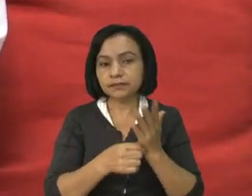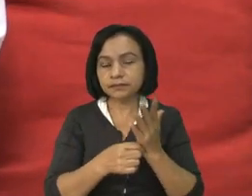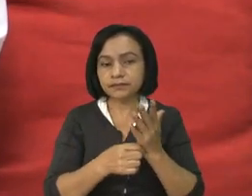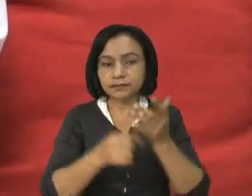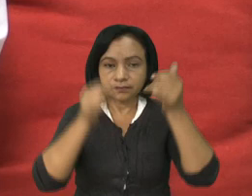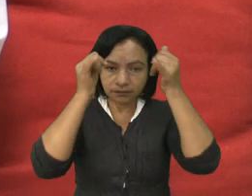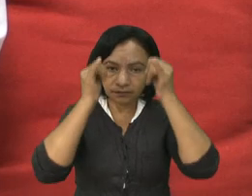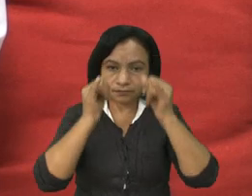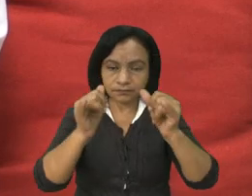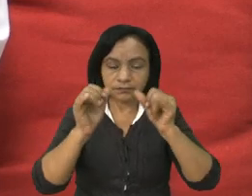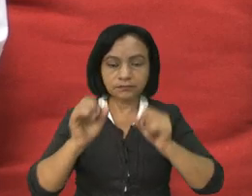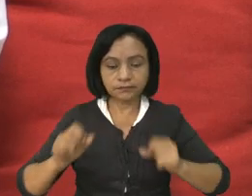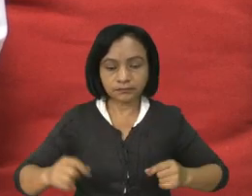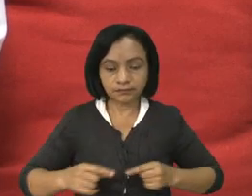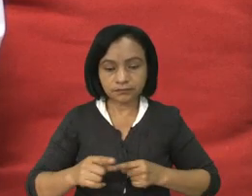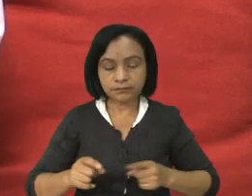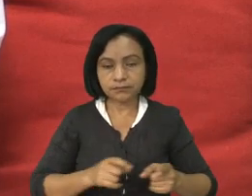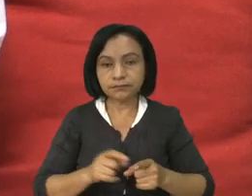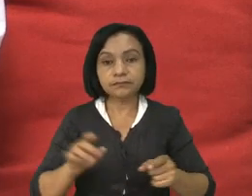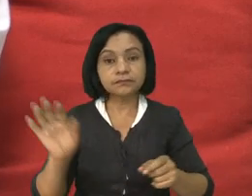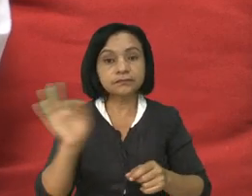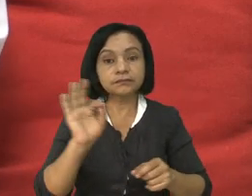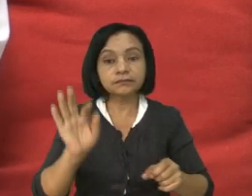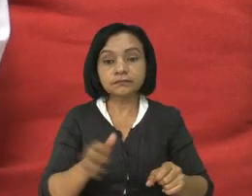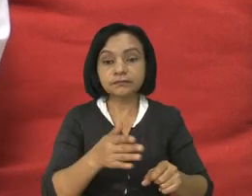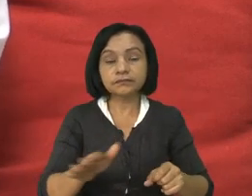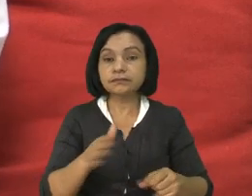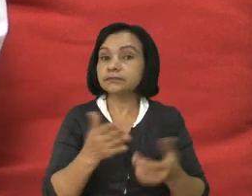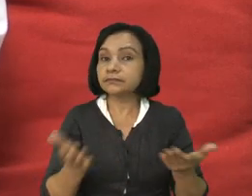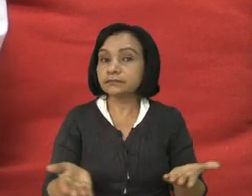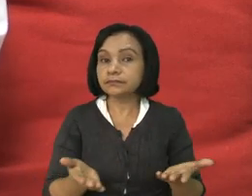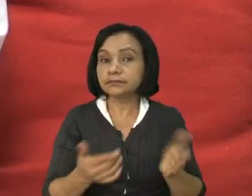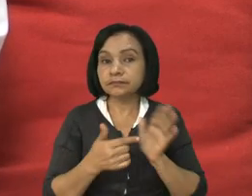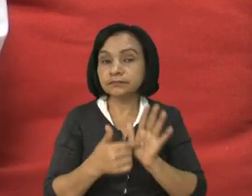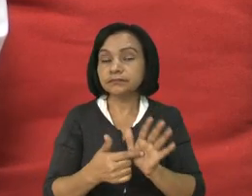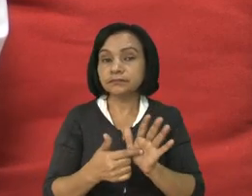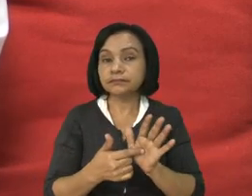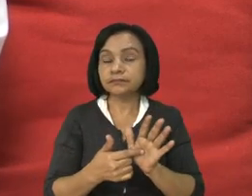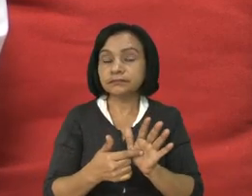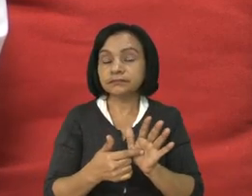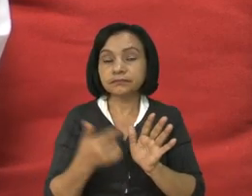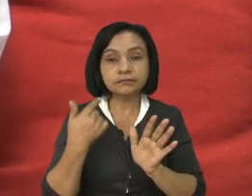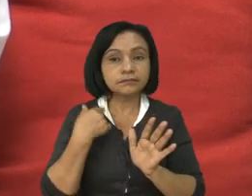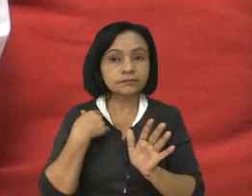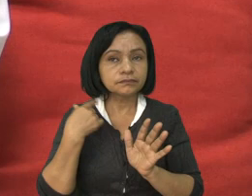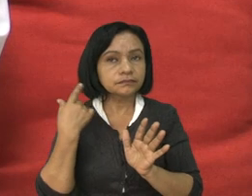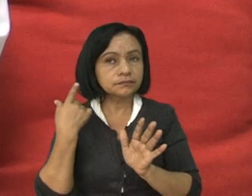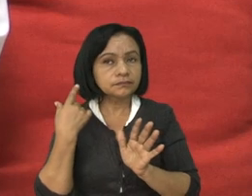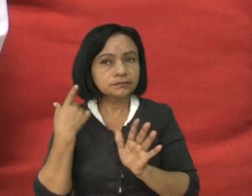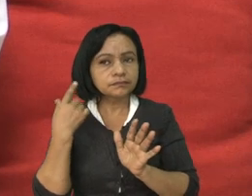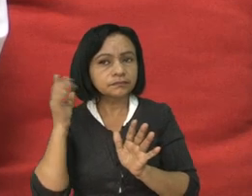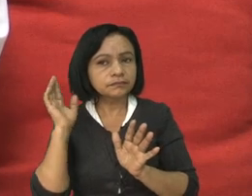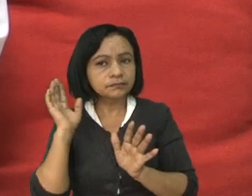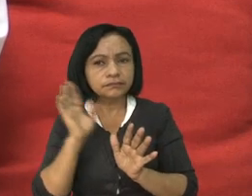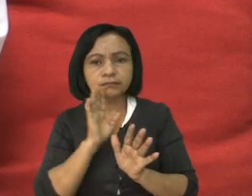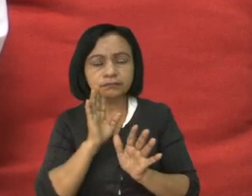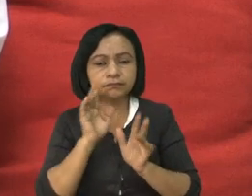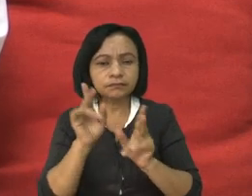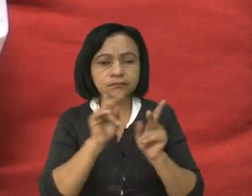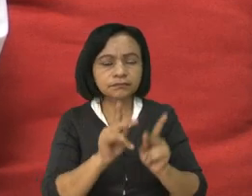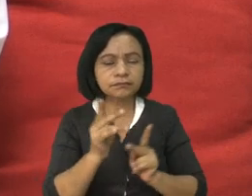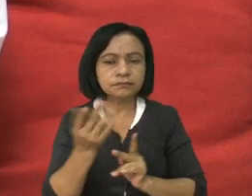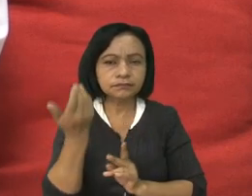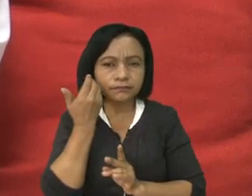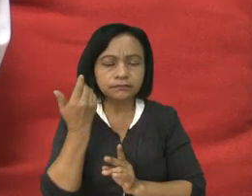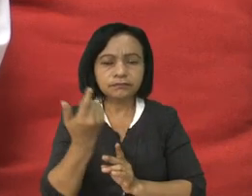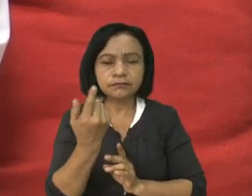podrían provocar parásitos, pero la forma de preparación. Por ejemplo, he visto o he escuchado algunas versiones de pacientes que